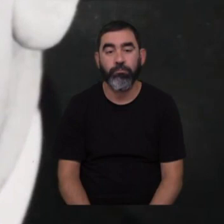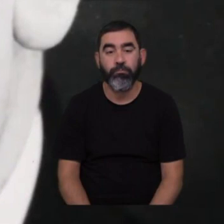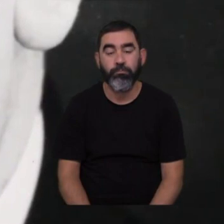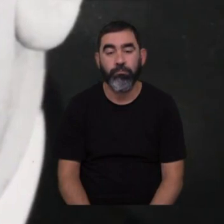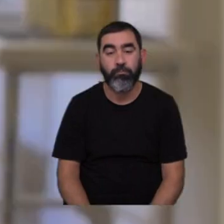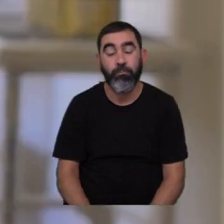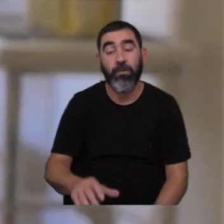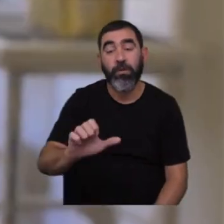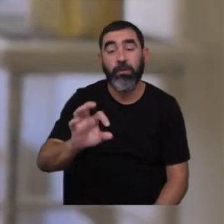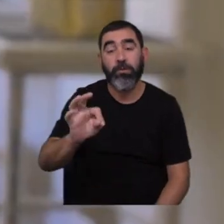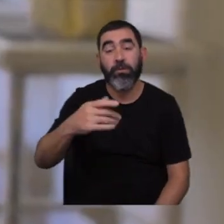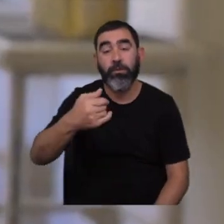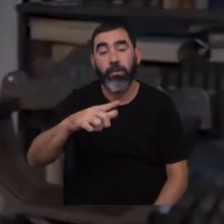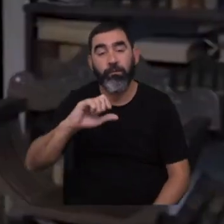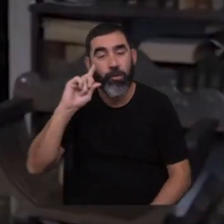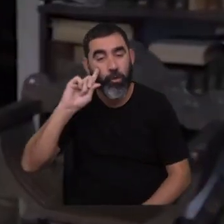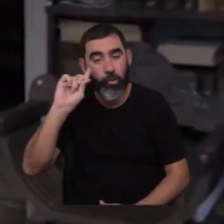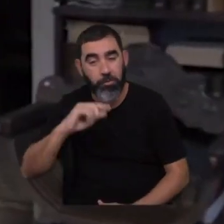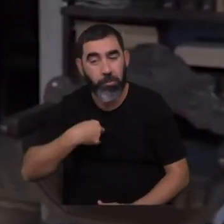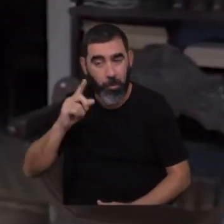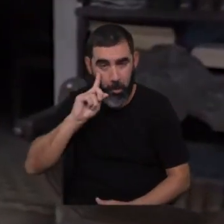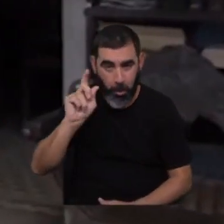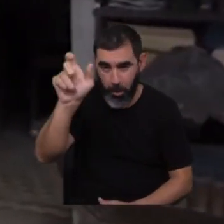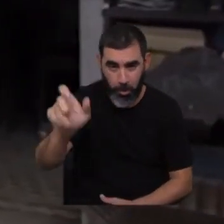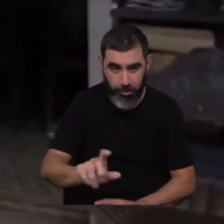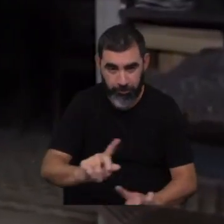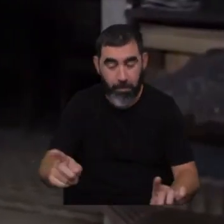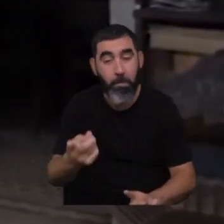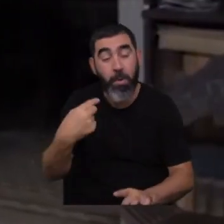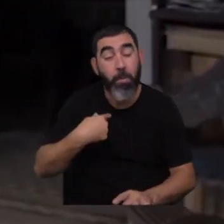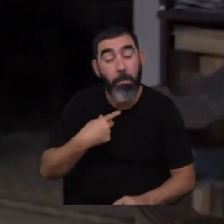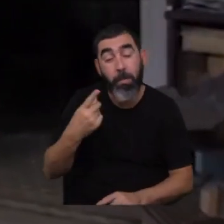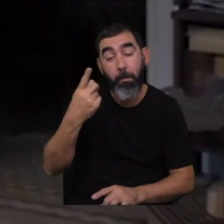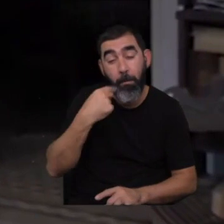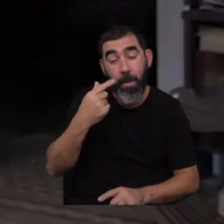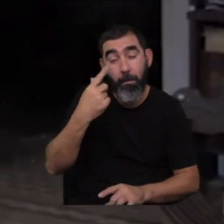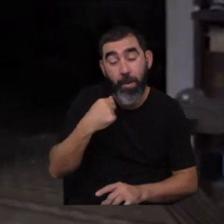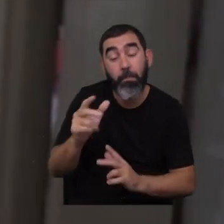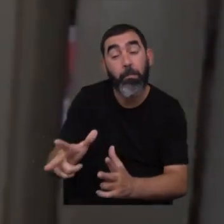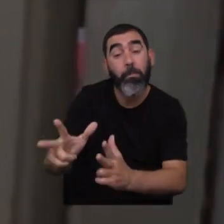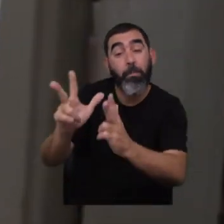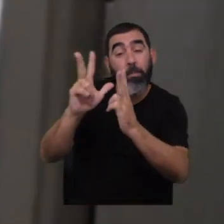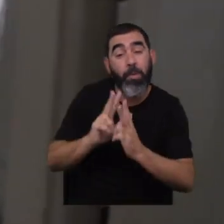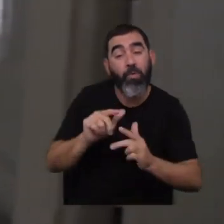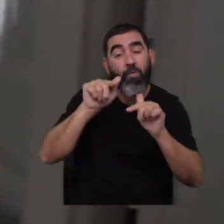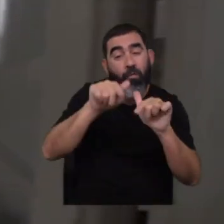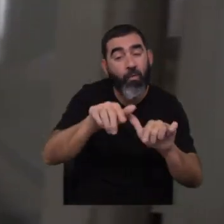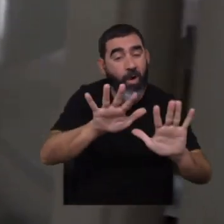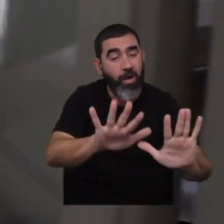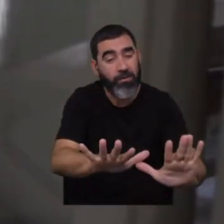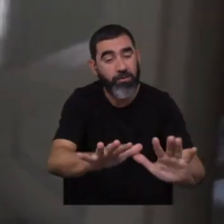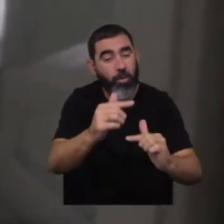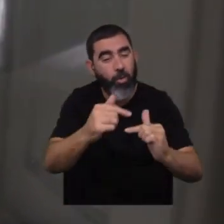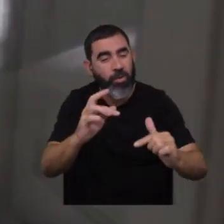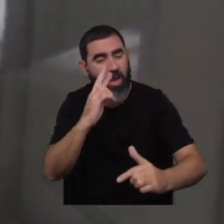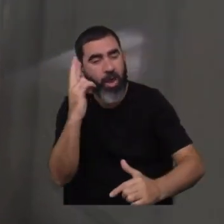En realidad yo de estable no sabía nada y no lo conocía estable. Pero mi padre me empezó a decir, vos como sos y con las cosas